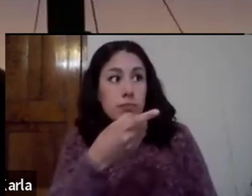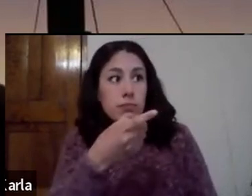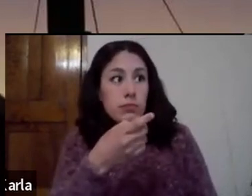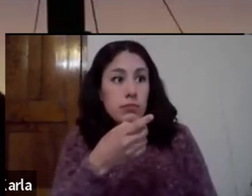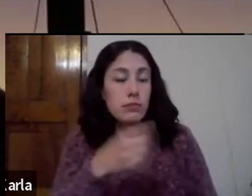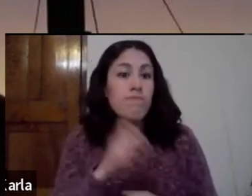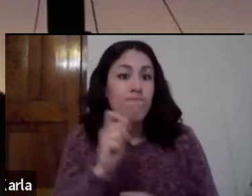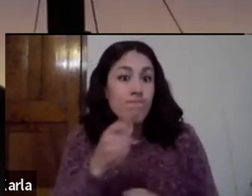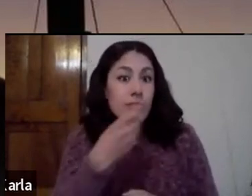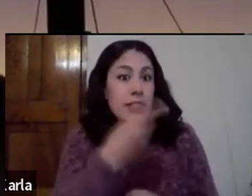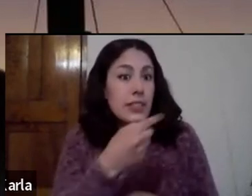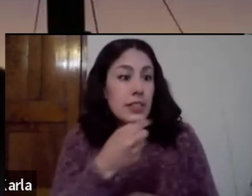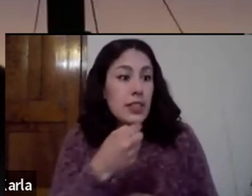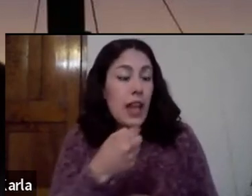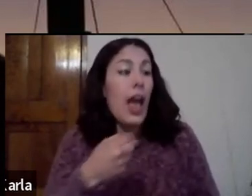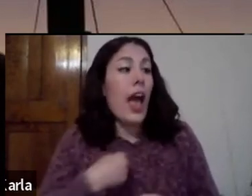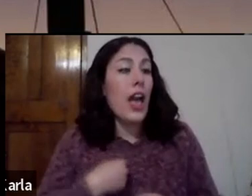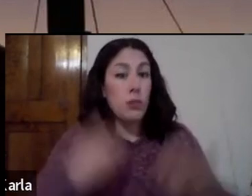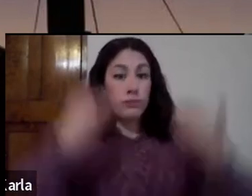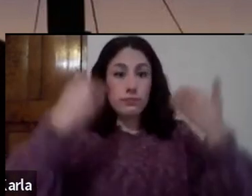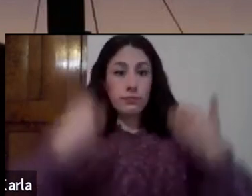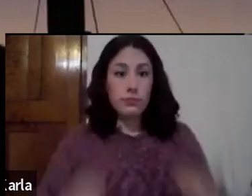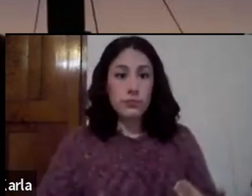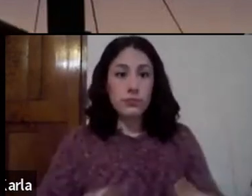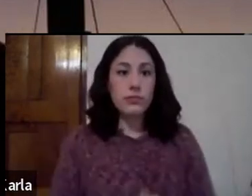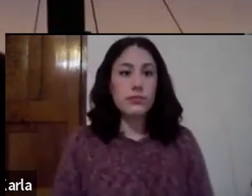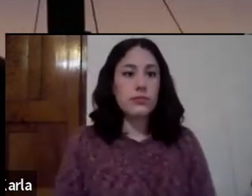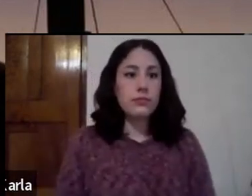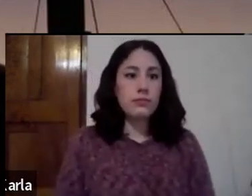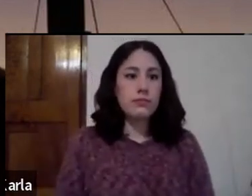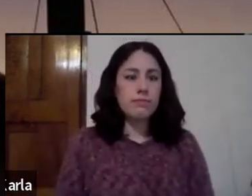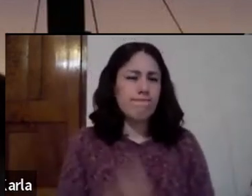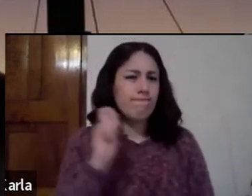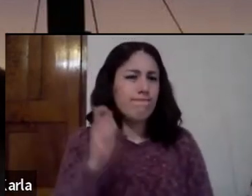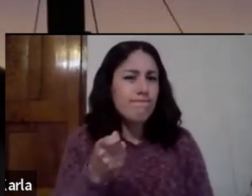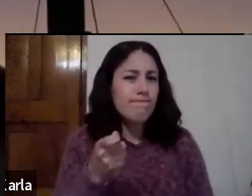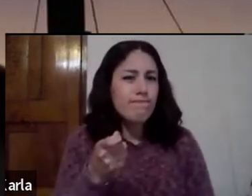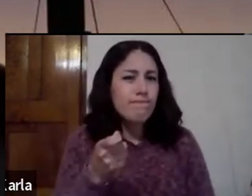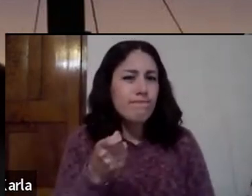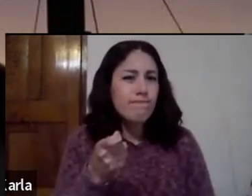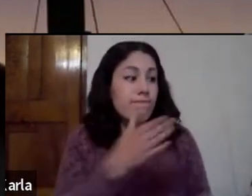Es hacerse accesible y capaz de ser más íntimamente conocido